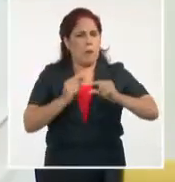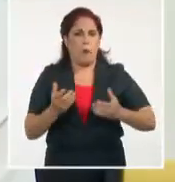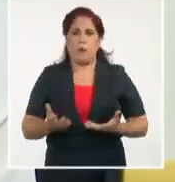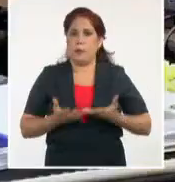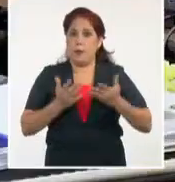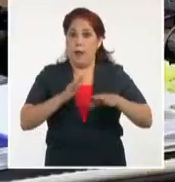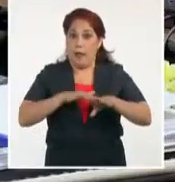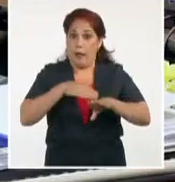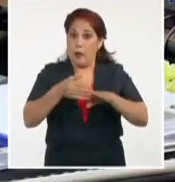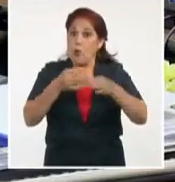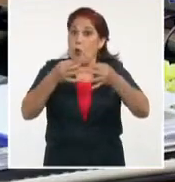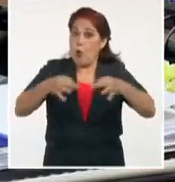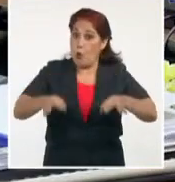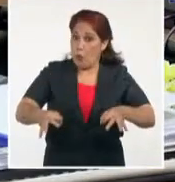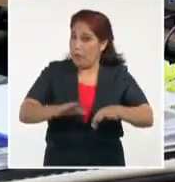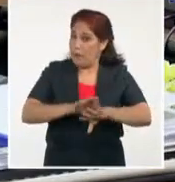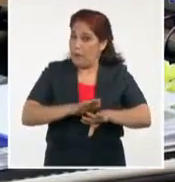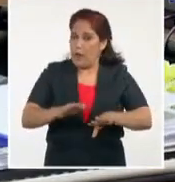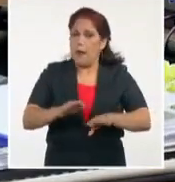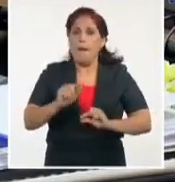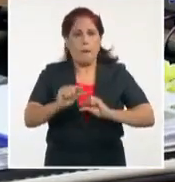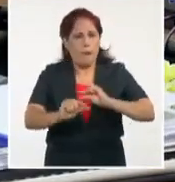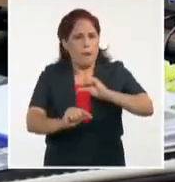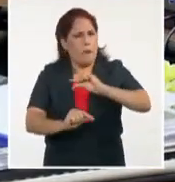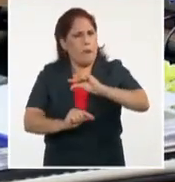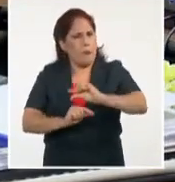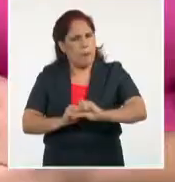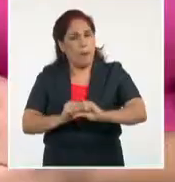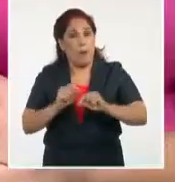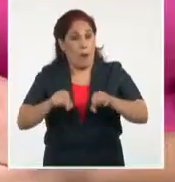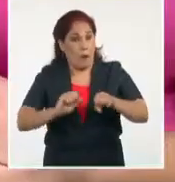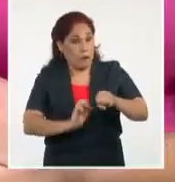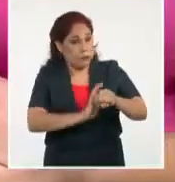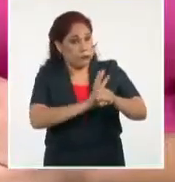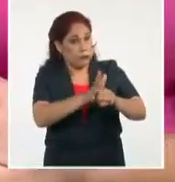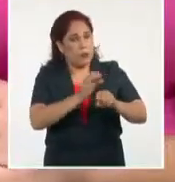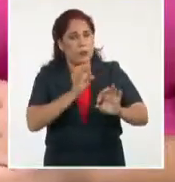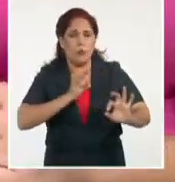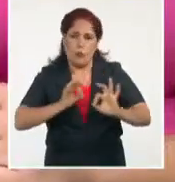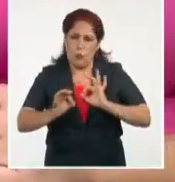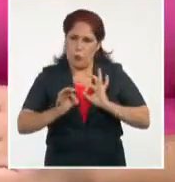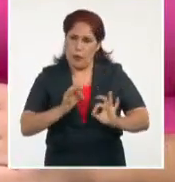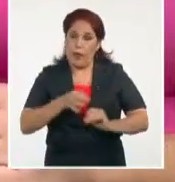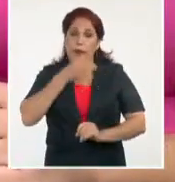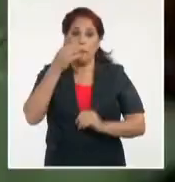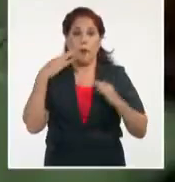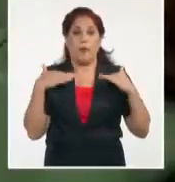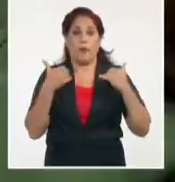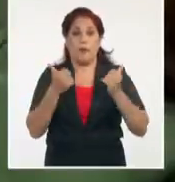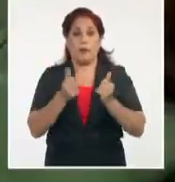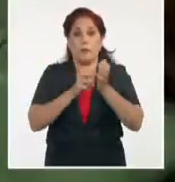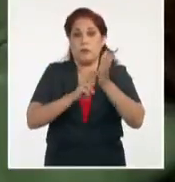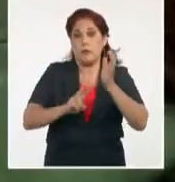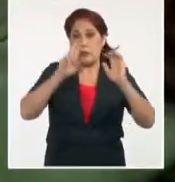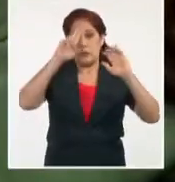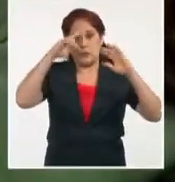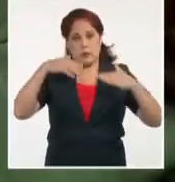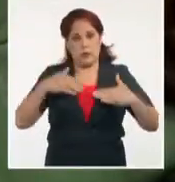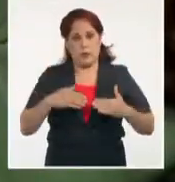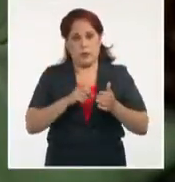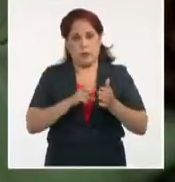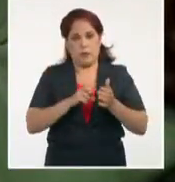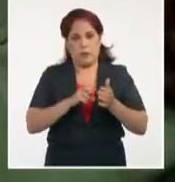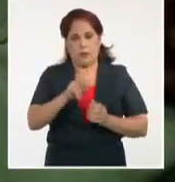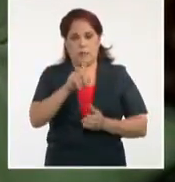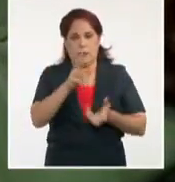regreso a la normalidad será en un panorama epidemiológico tenso, describió el director provincial de Salud Pública. La